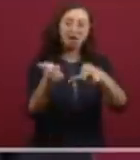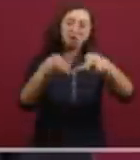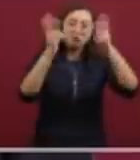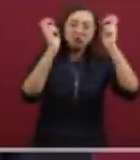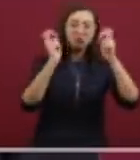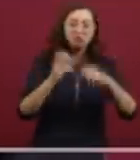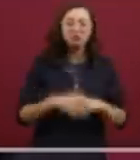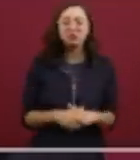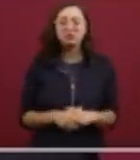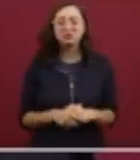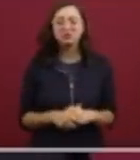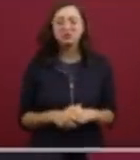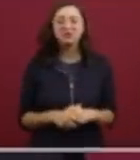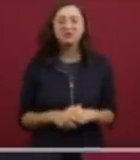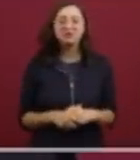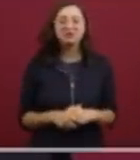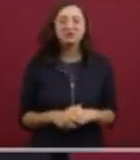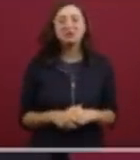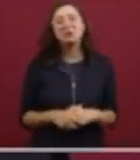No es